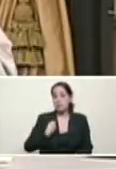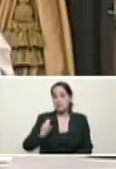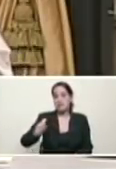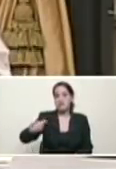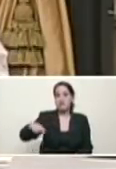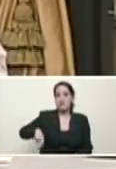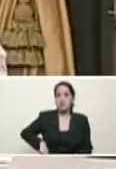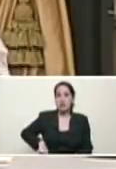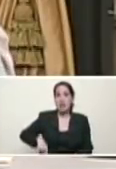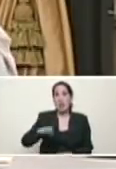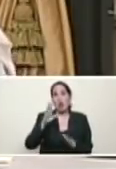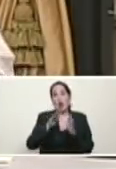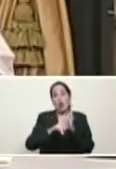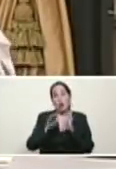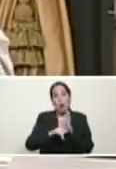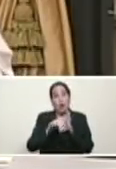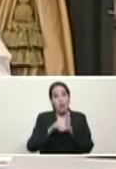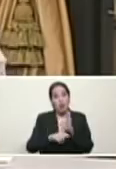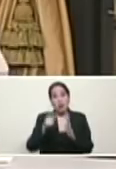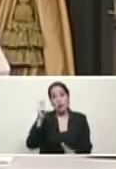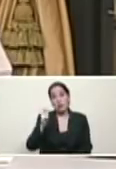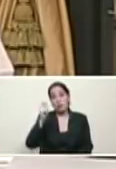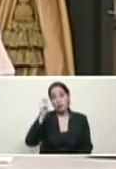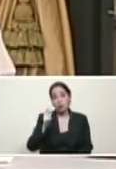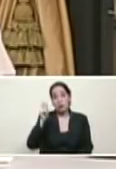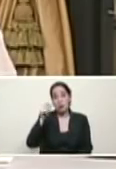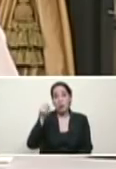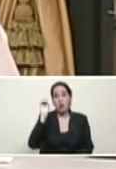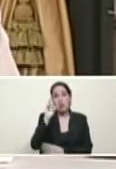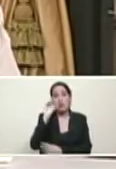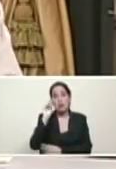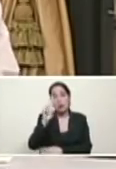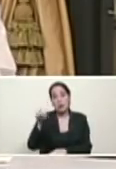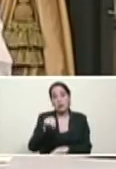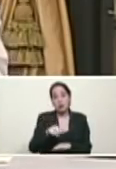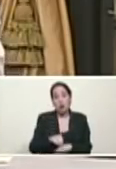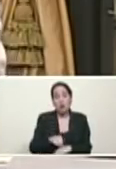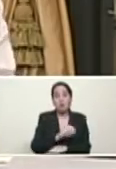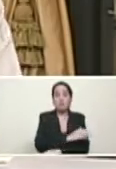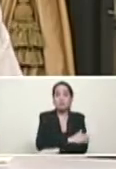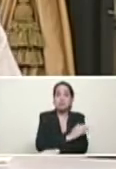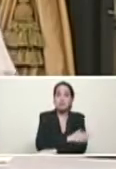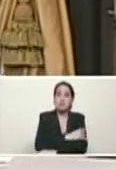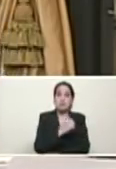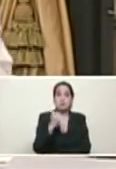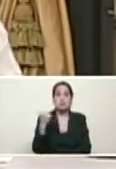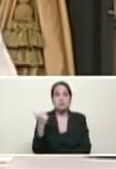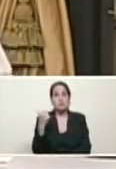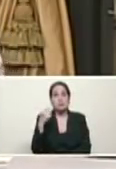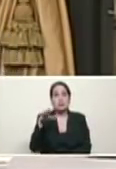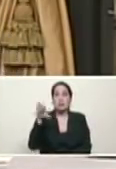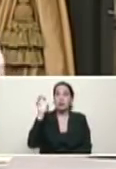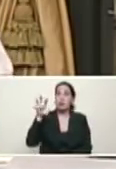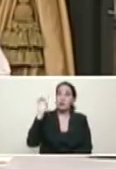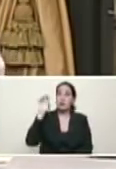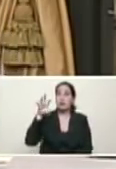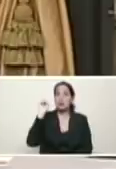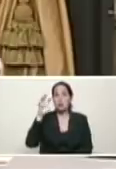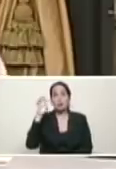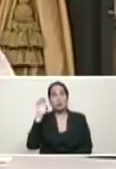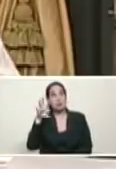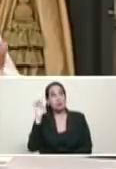de los ladrones, diputados y diputadas de la Asamblea Nacional de la Derecha. Entre ellos están, mira, viendo quién agarra